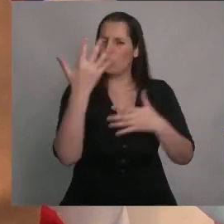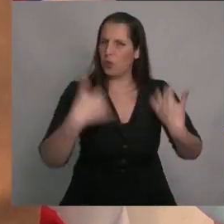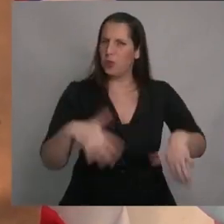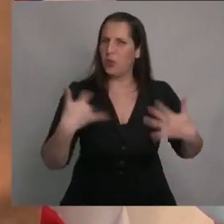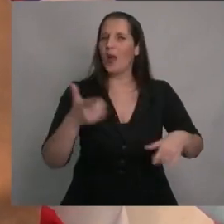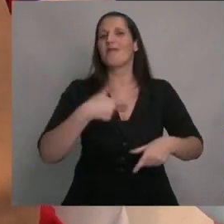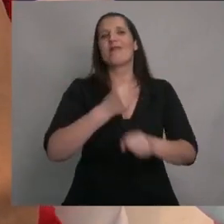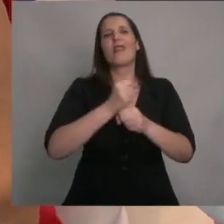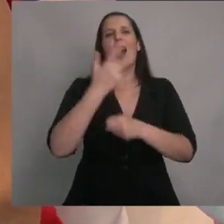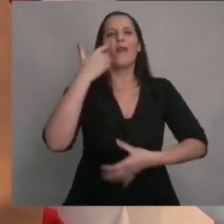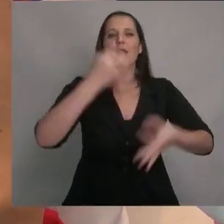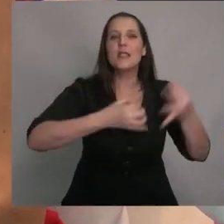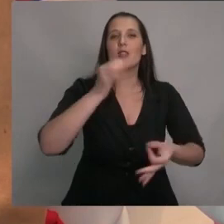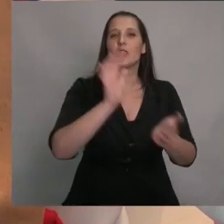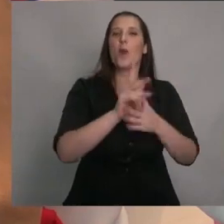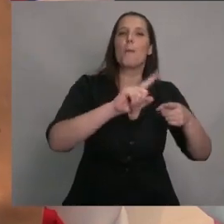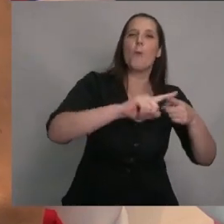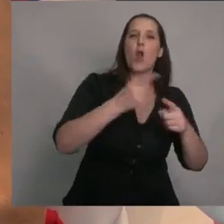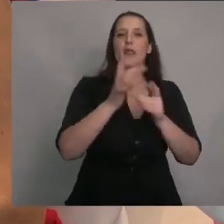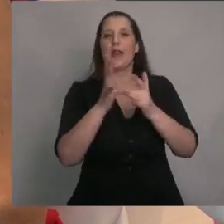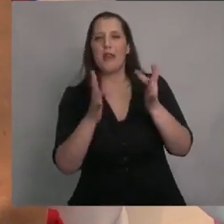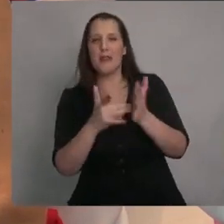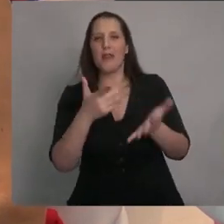trabajos analíticos sobre religión, política y nuevas